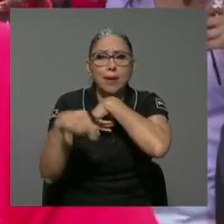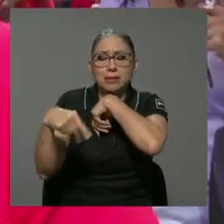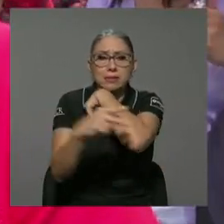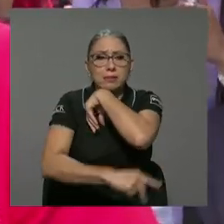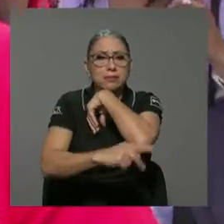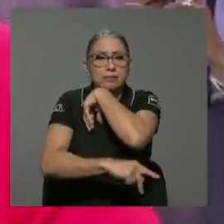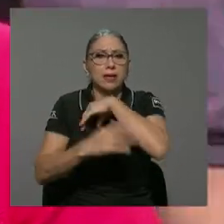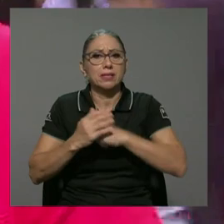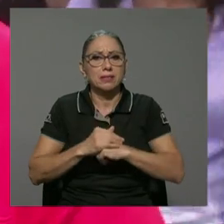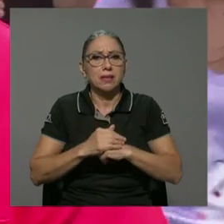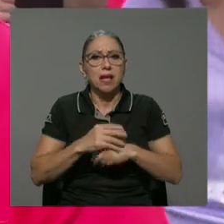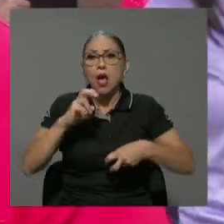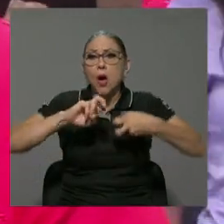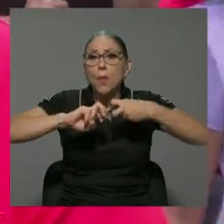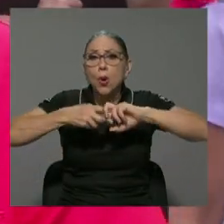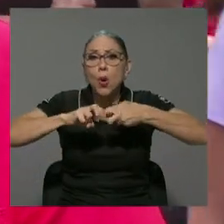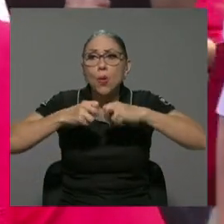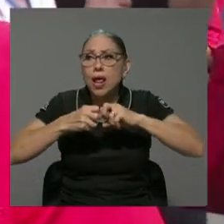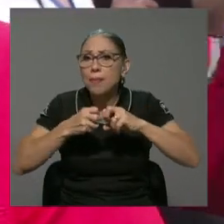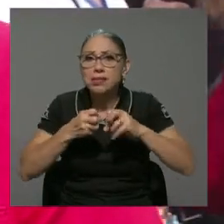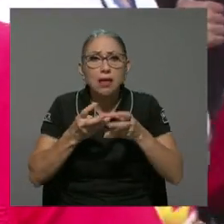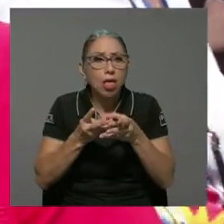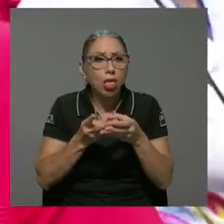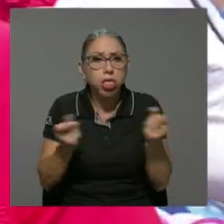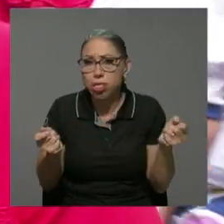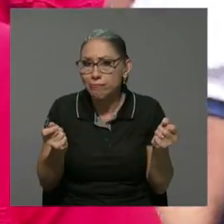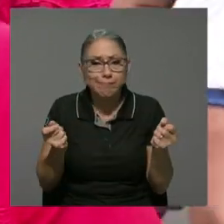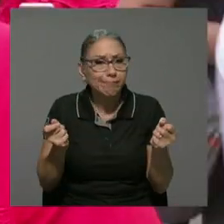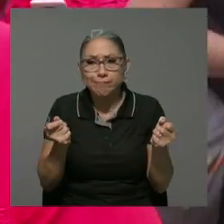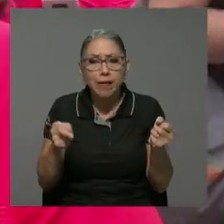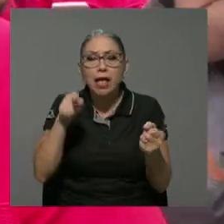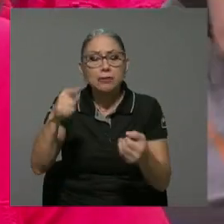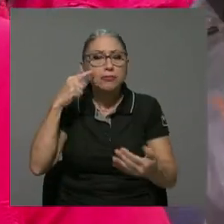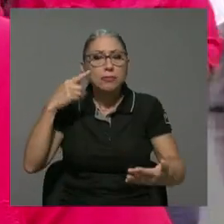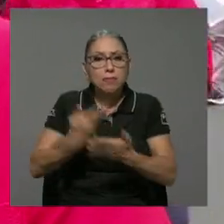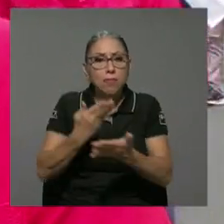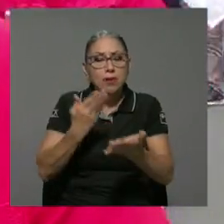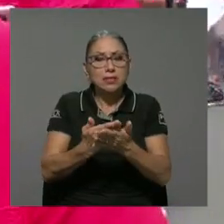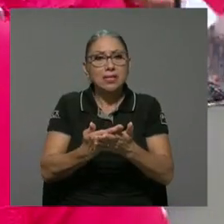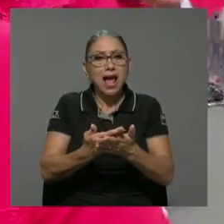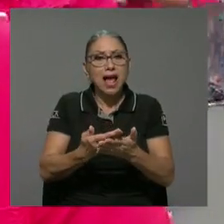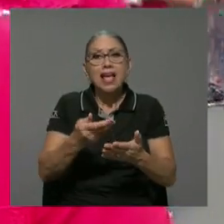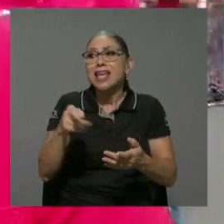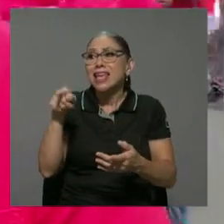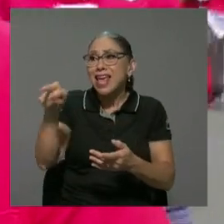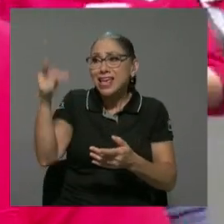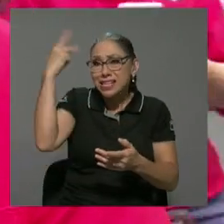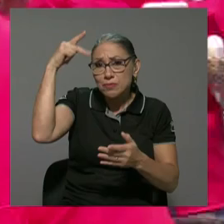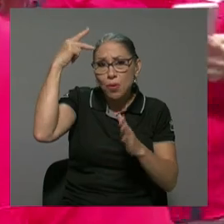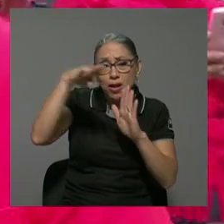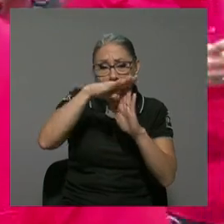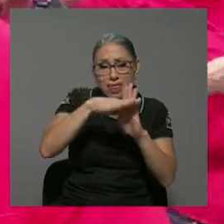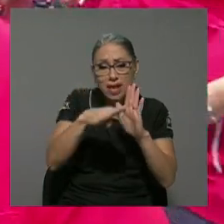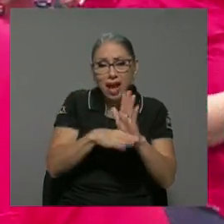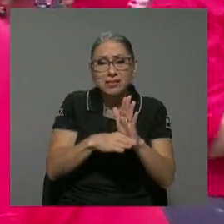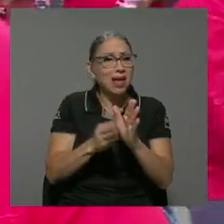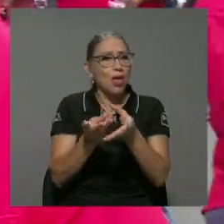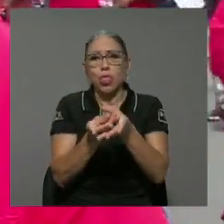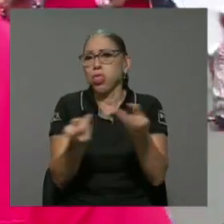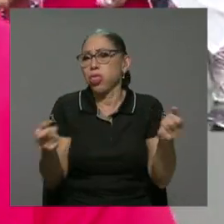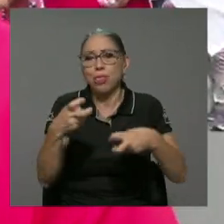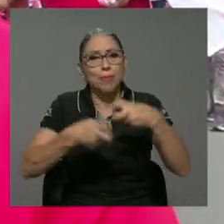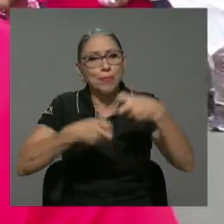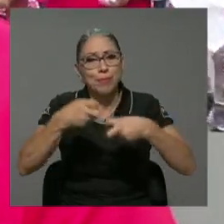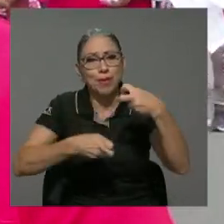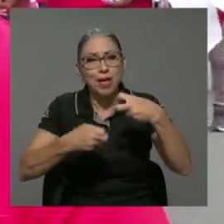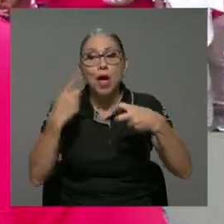Los problemas no se resuelven y eso demuestra que las políticas no van a resolver los problemas porque es una situación